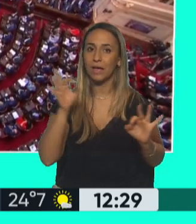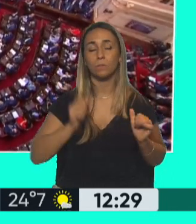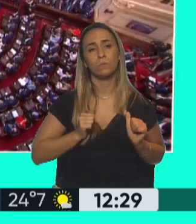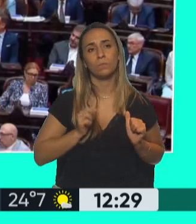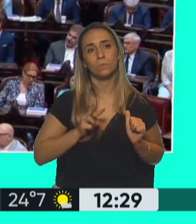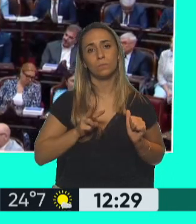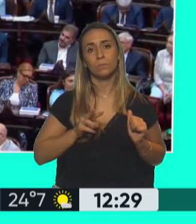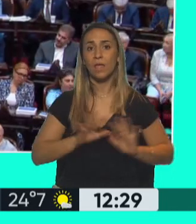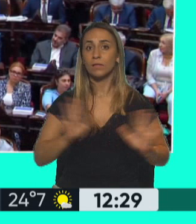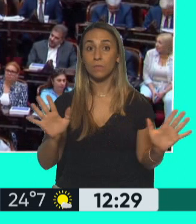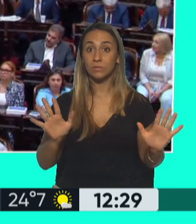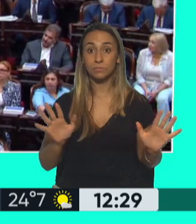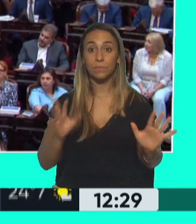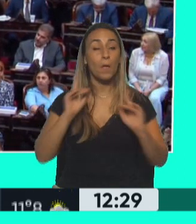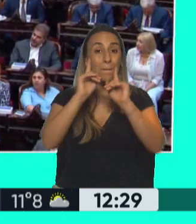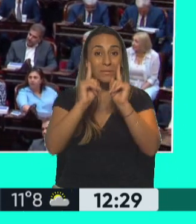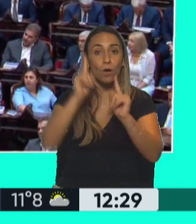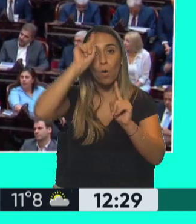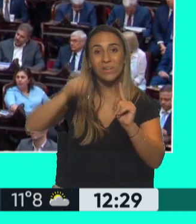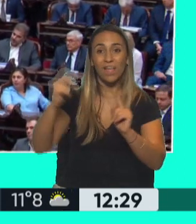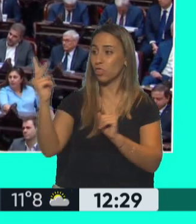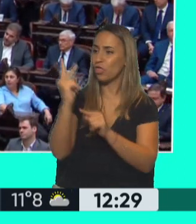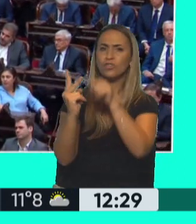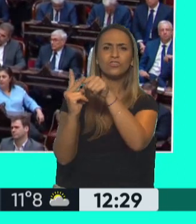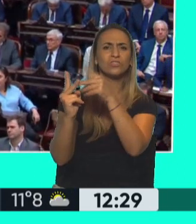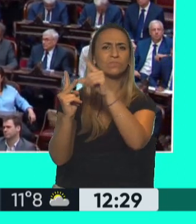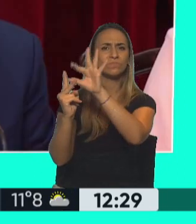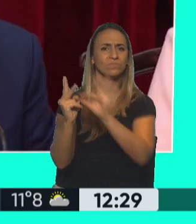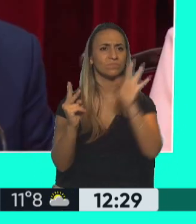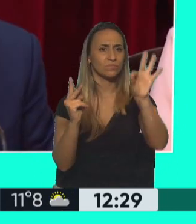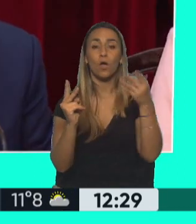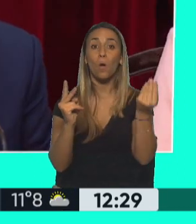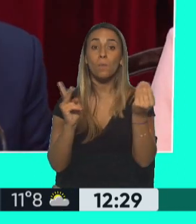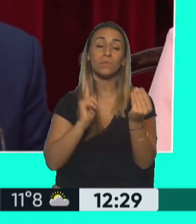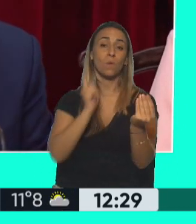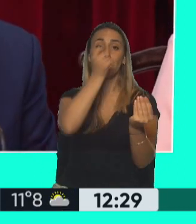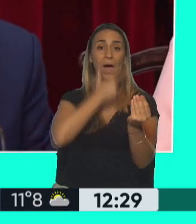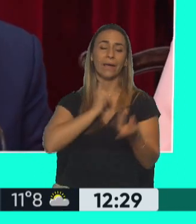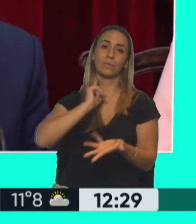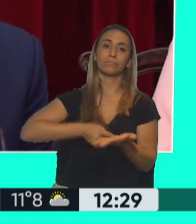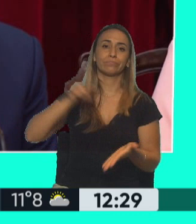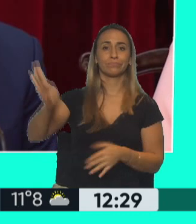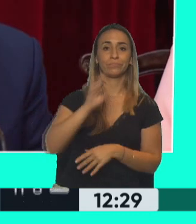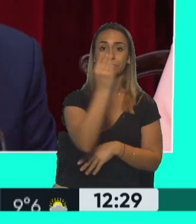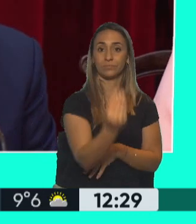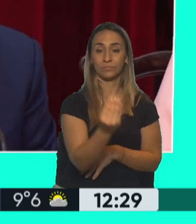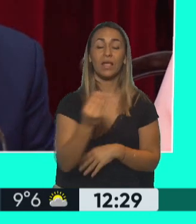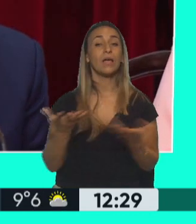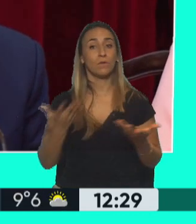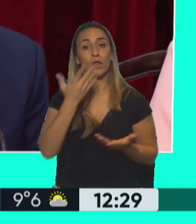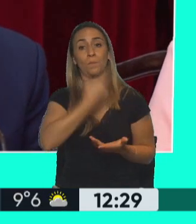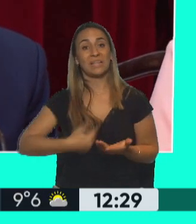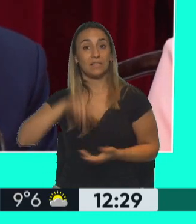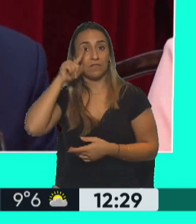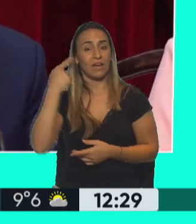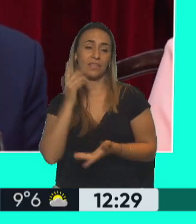Pero que fueron claro, nombrados por el exacto. DNU de Macri, y que el reproche institucional que le hace Alberto Fernández me parece que es correcto,